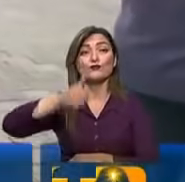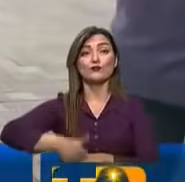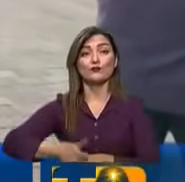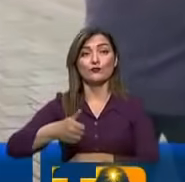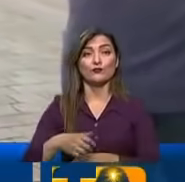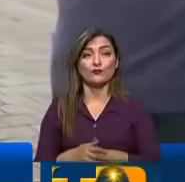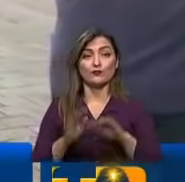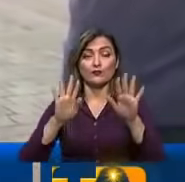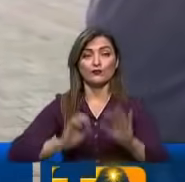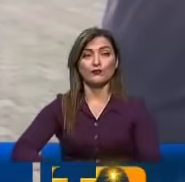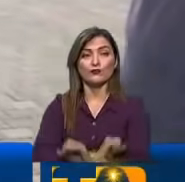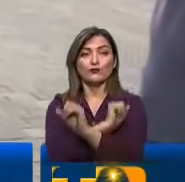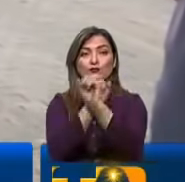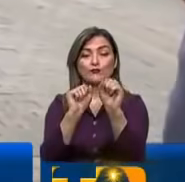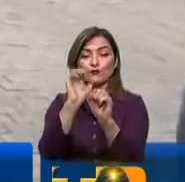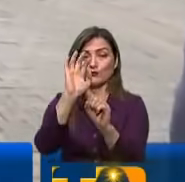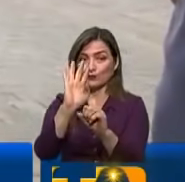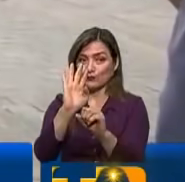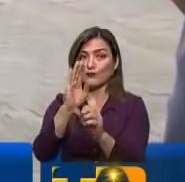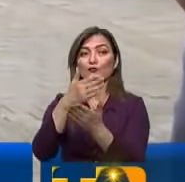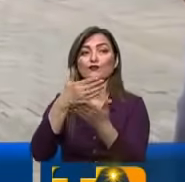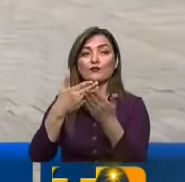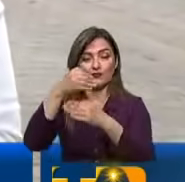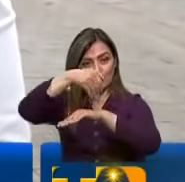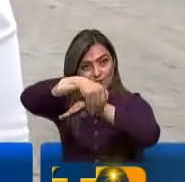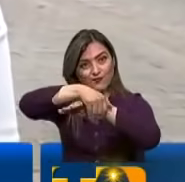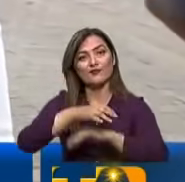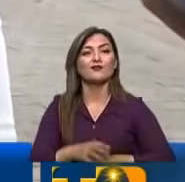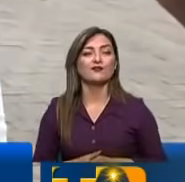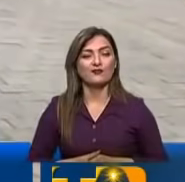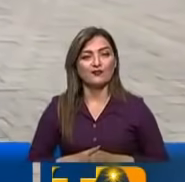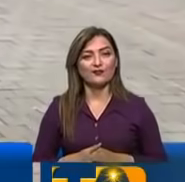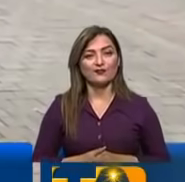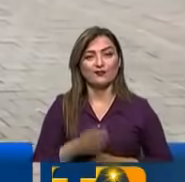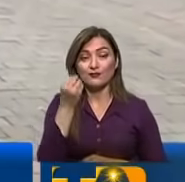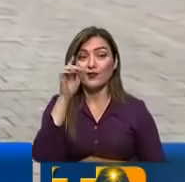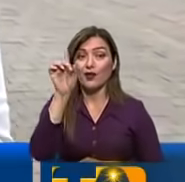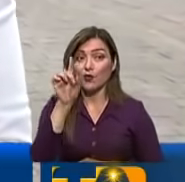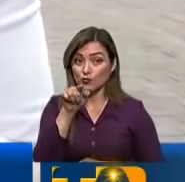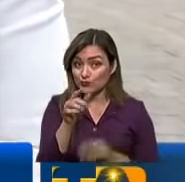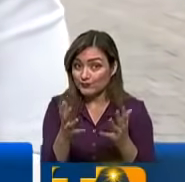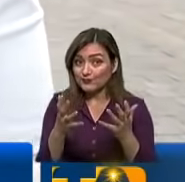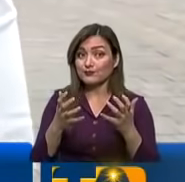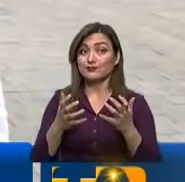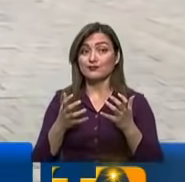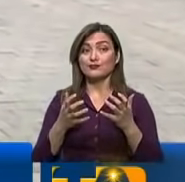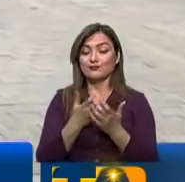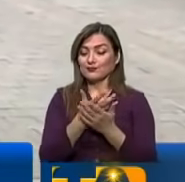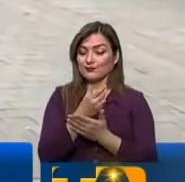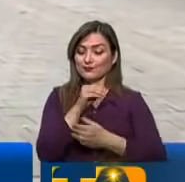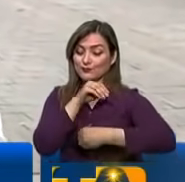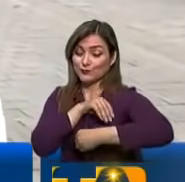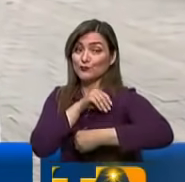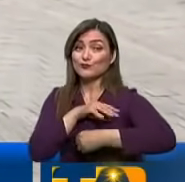las 9 de la mañana hasta las 4:30 de la tarde. Así que no lo olviden, si ustedes quieren adquirir su año viejo